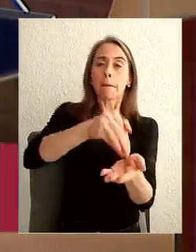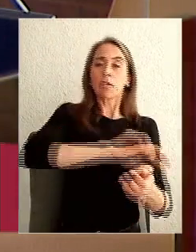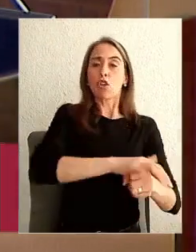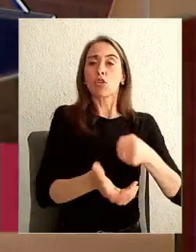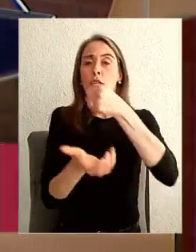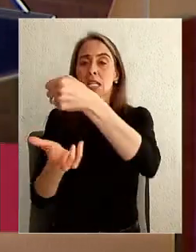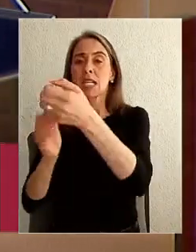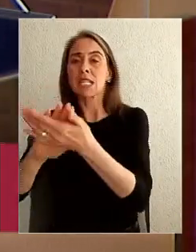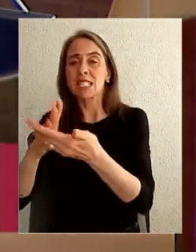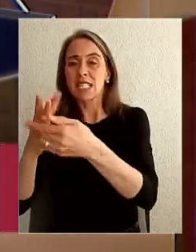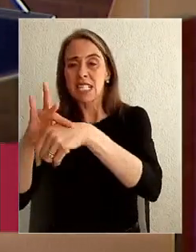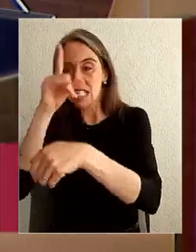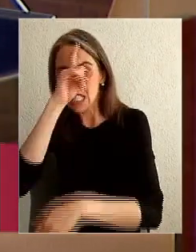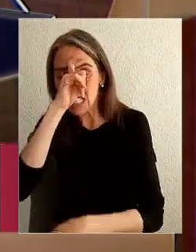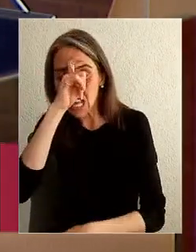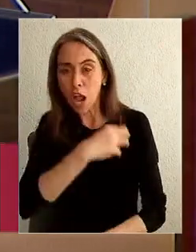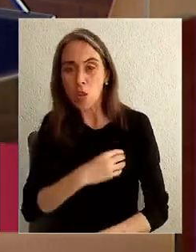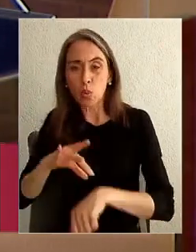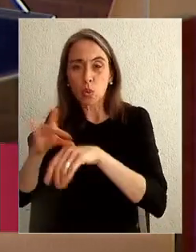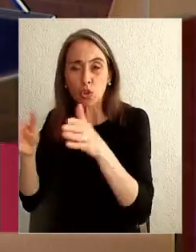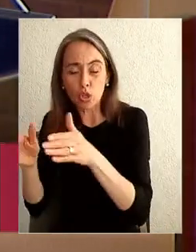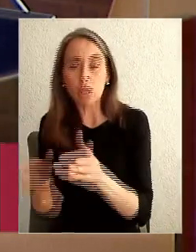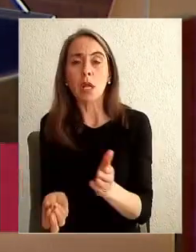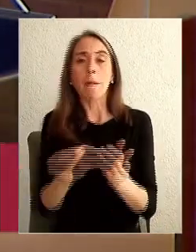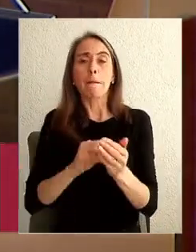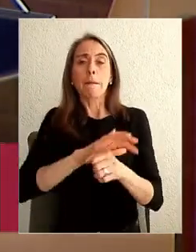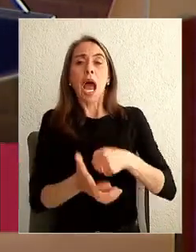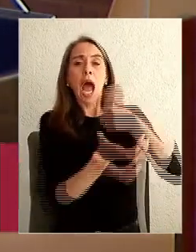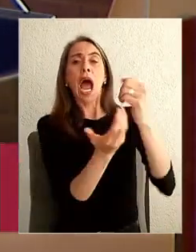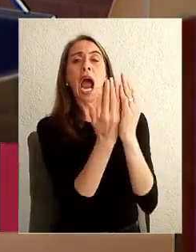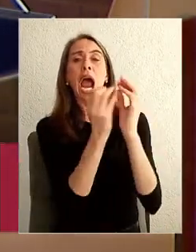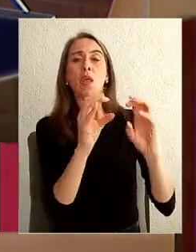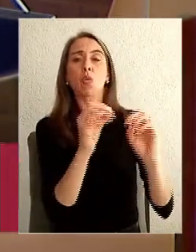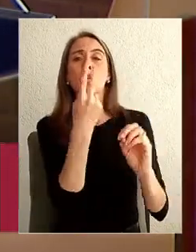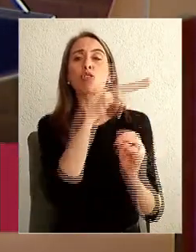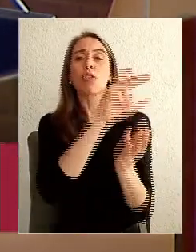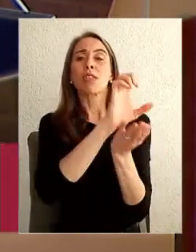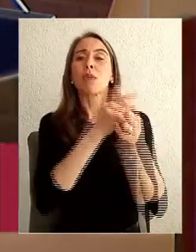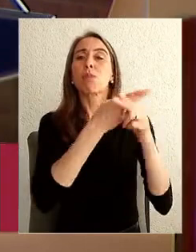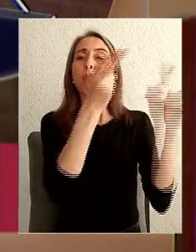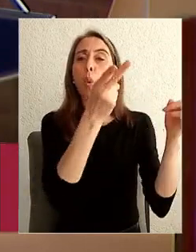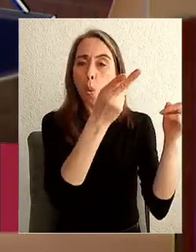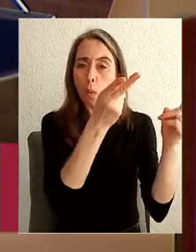los recursos para educación pública, mejoraron en vivienda,